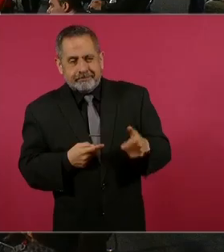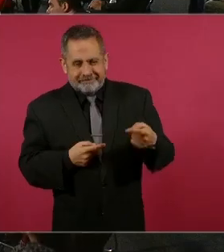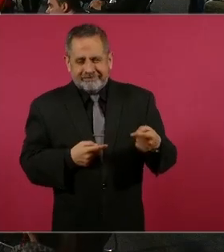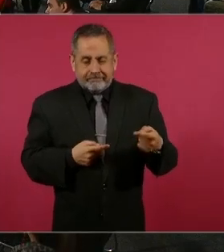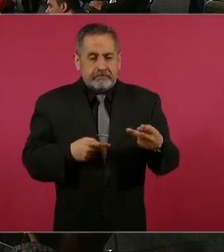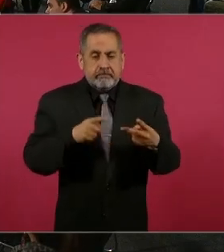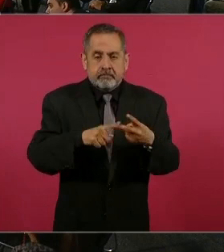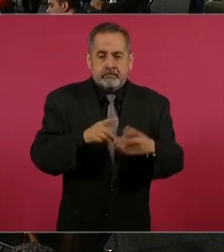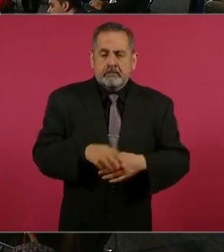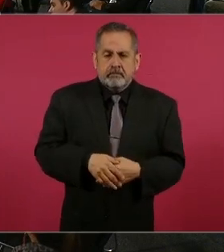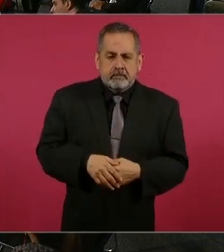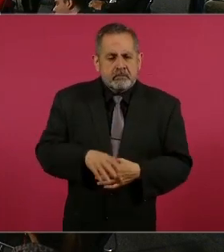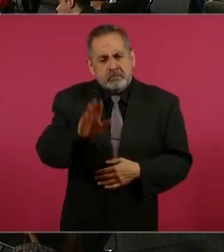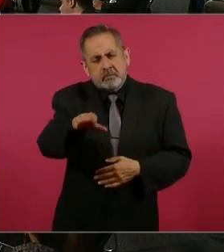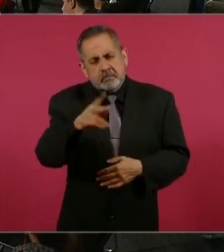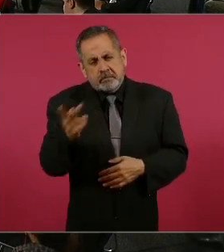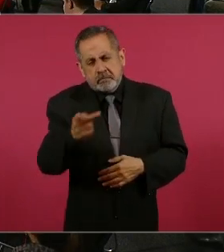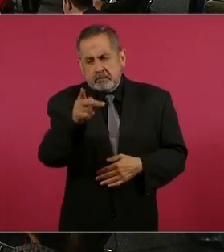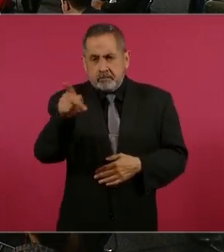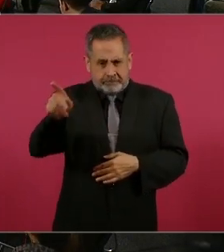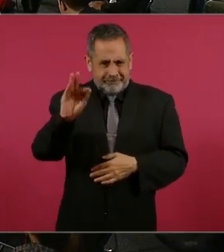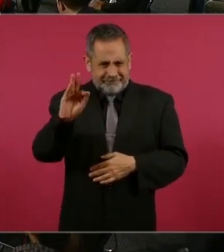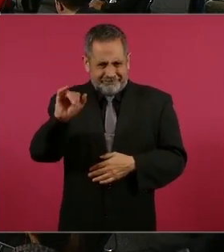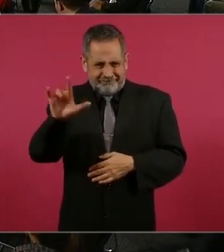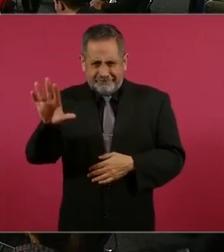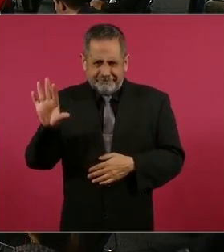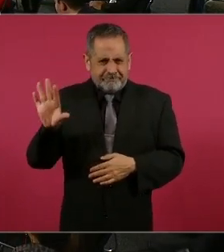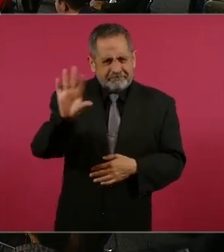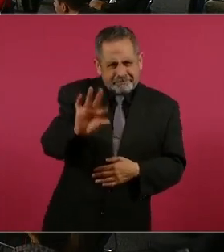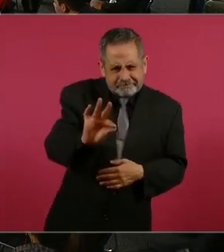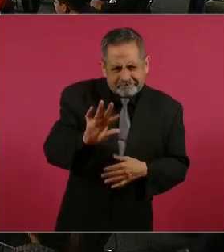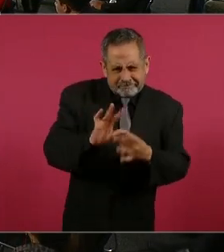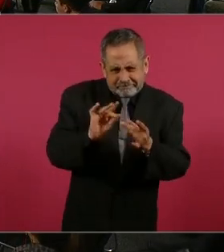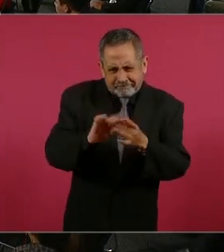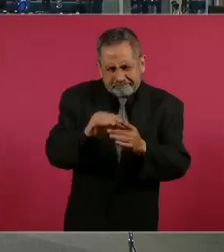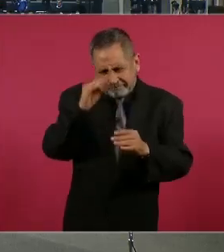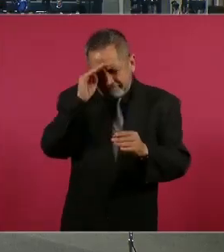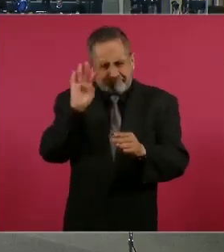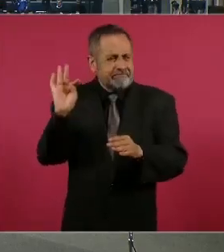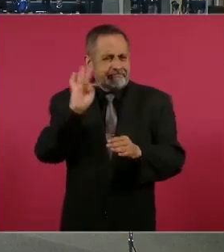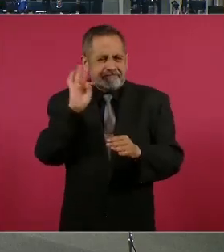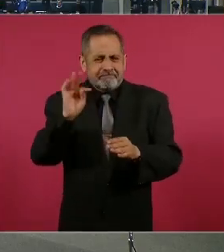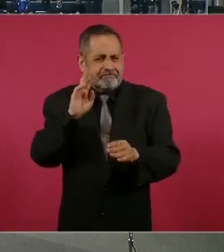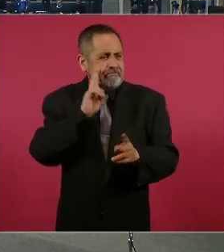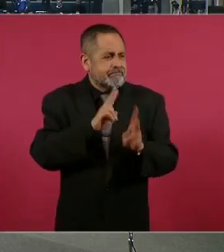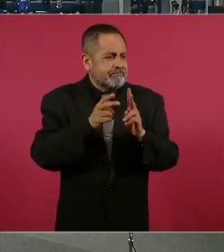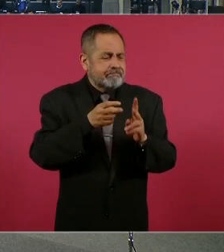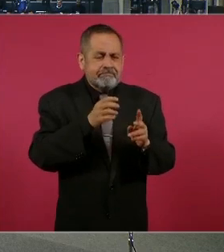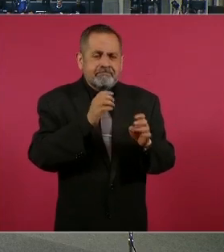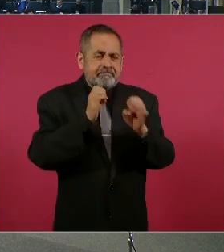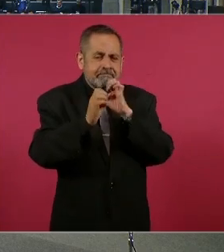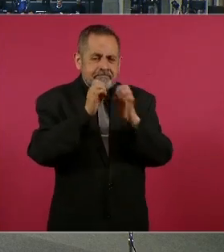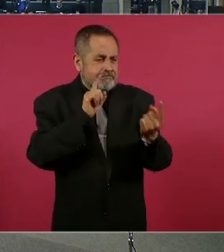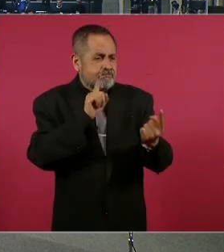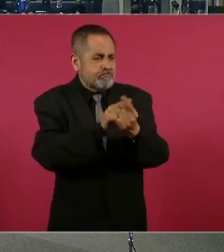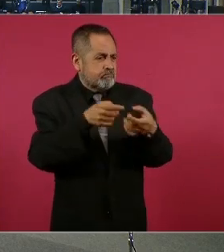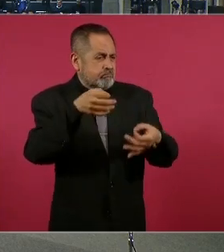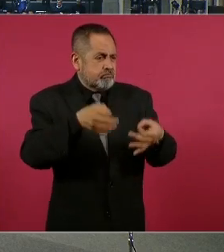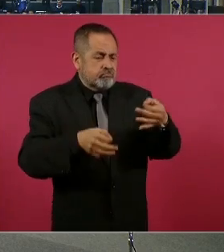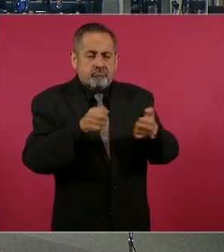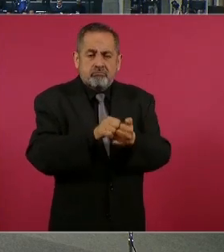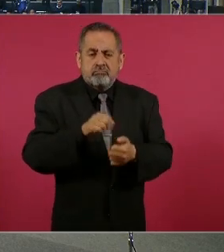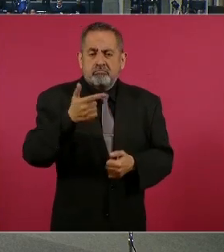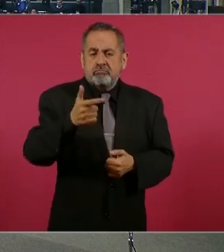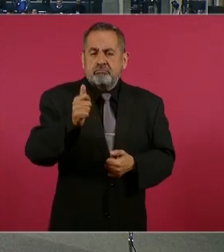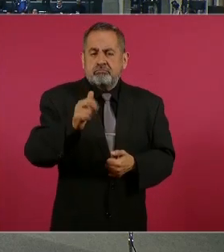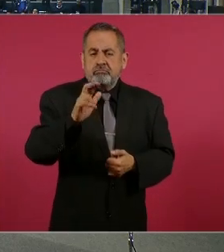esta investigación que ha hecho el representante social se contempló alguna declaratoria de García Luna, si ya no, se hizo, no,